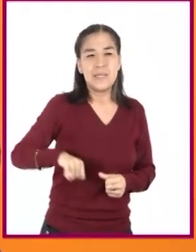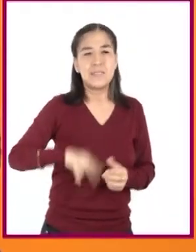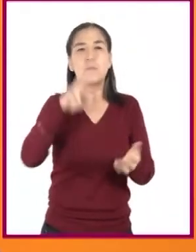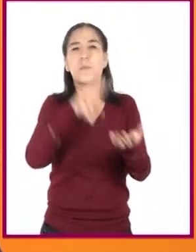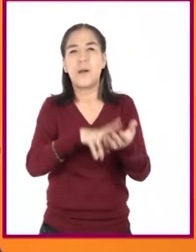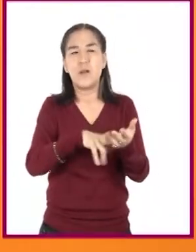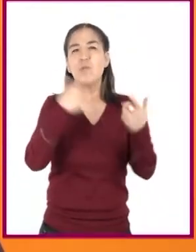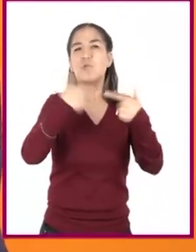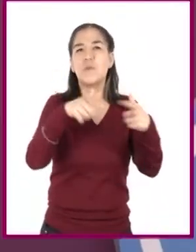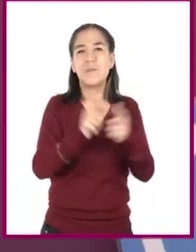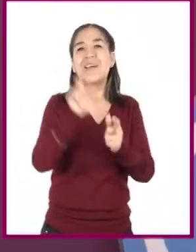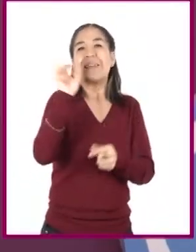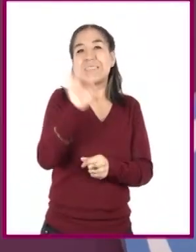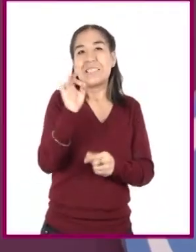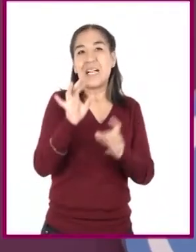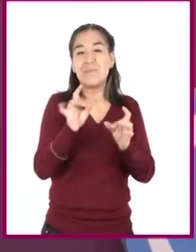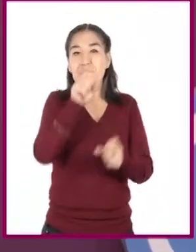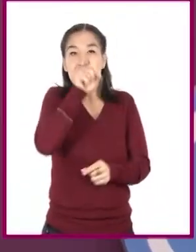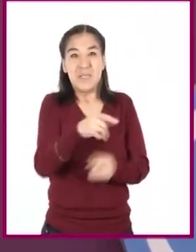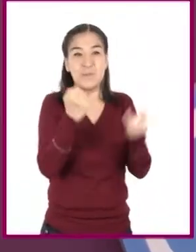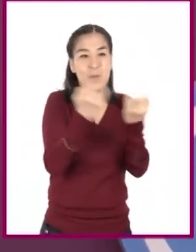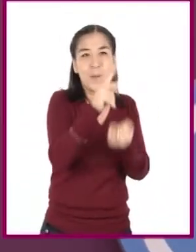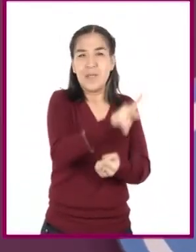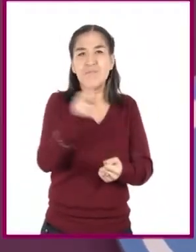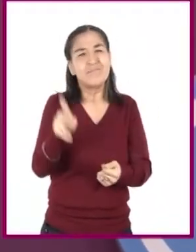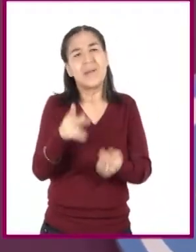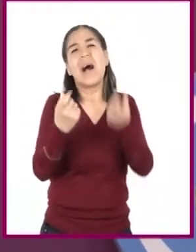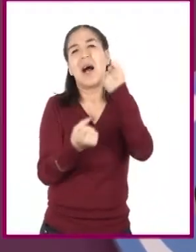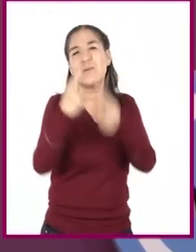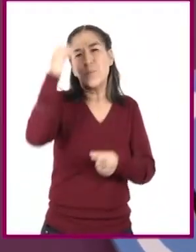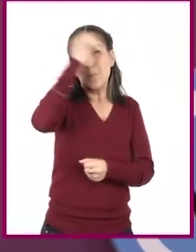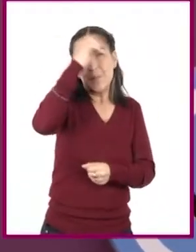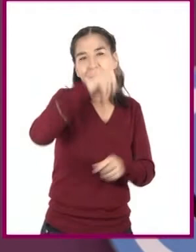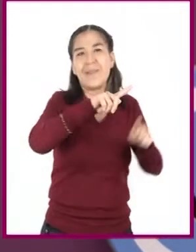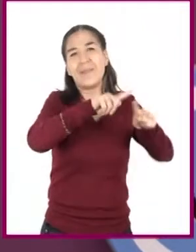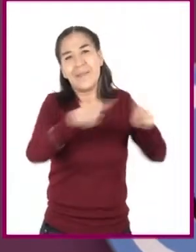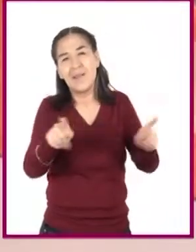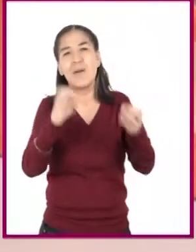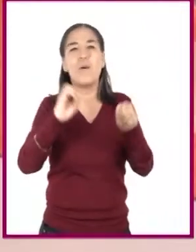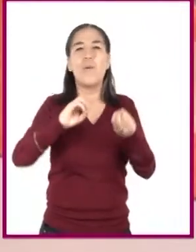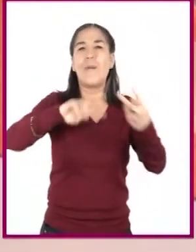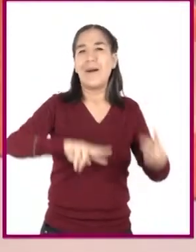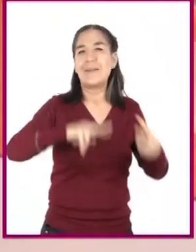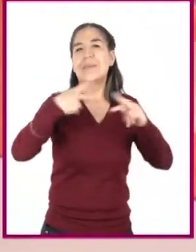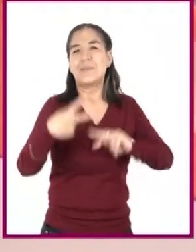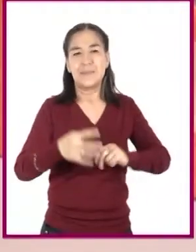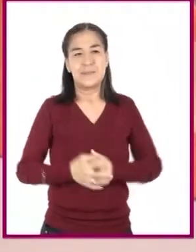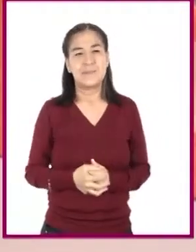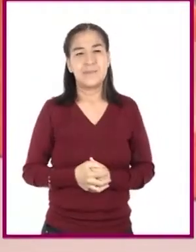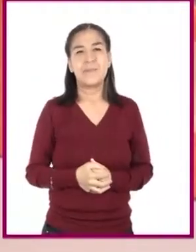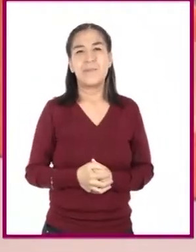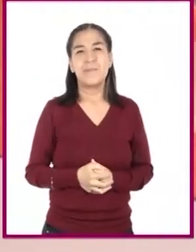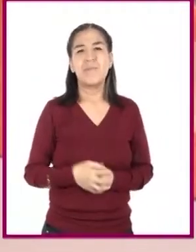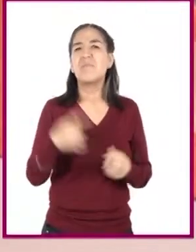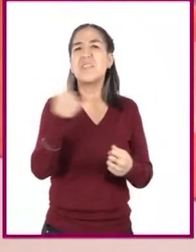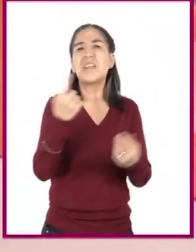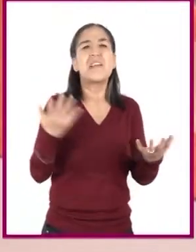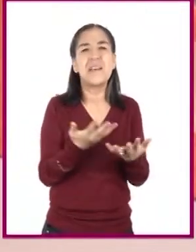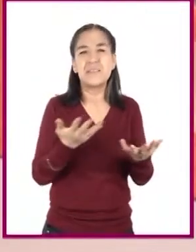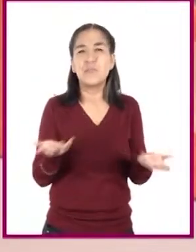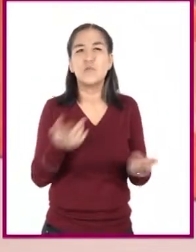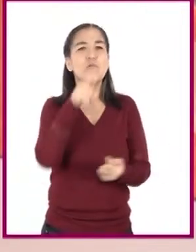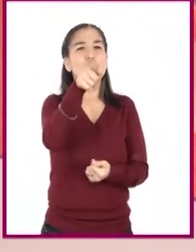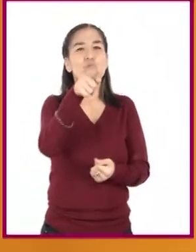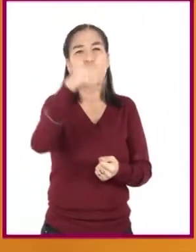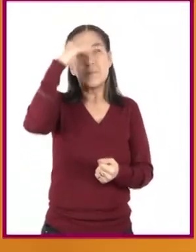de un grupo no siempre coincidan. Pueden haber opiniones distintas o contrarias. ¿Qué hacer entonces? ¿Cómo decides